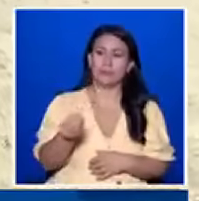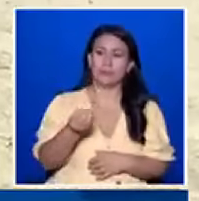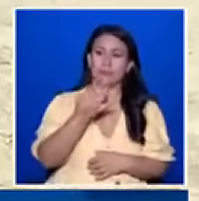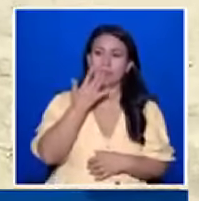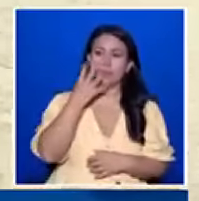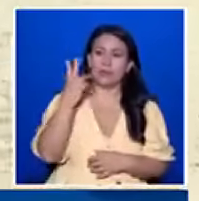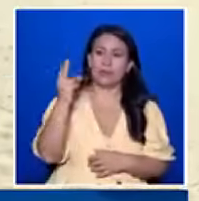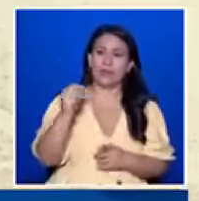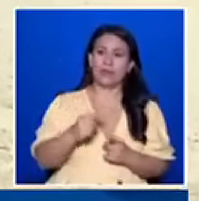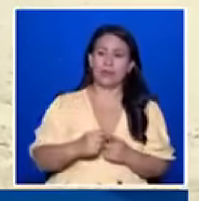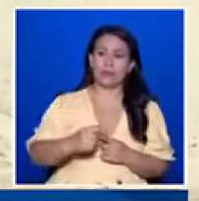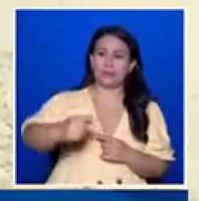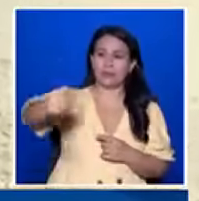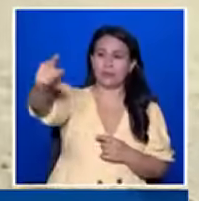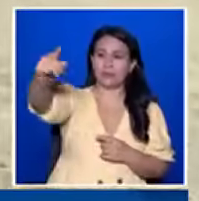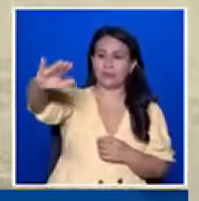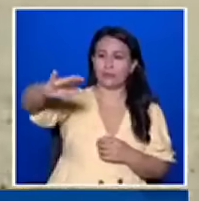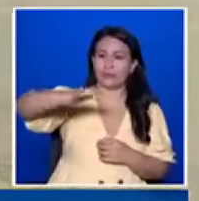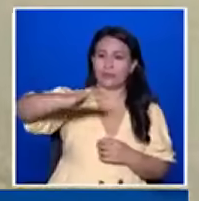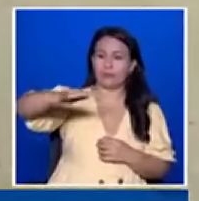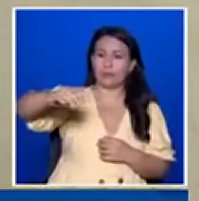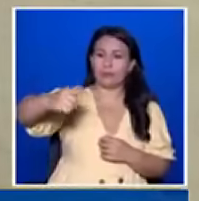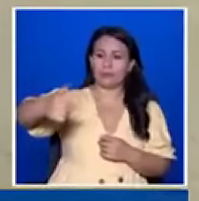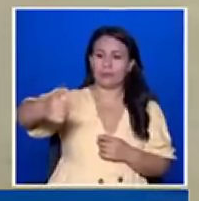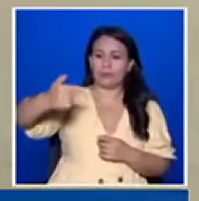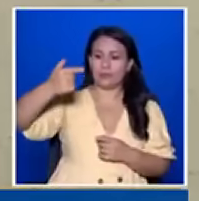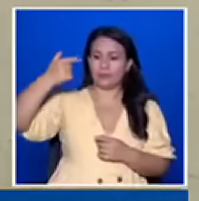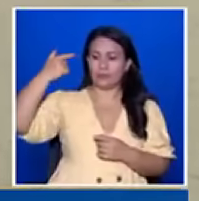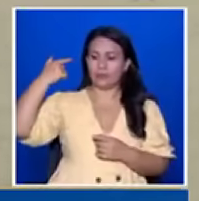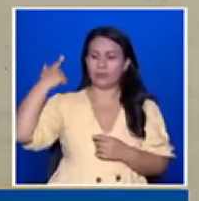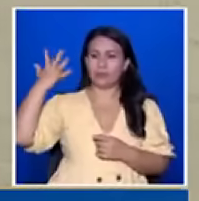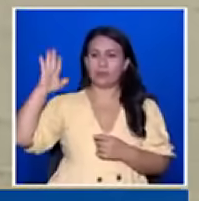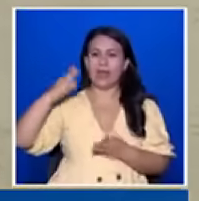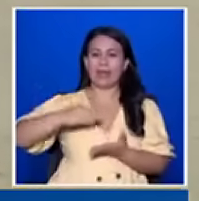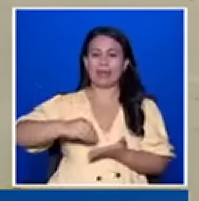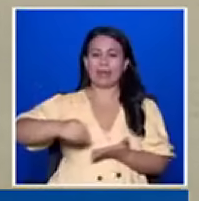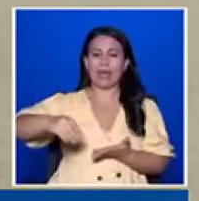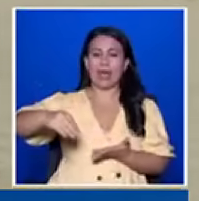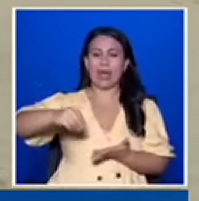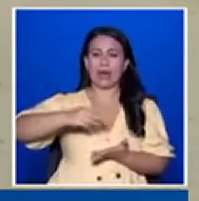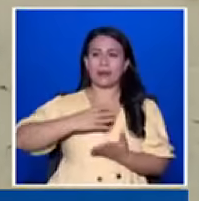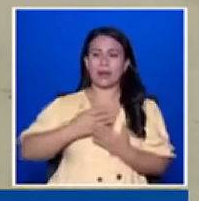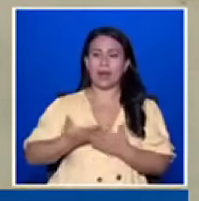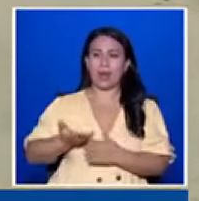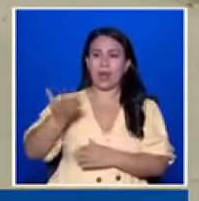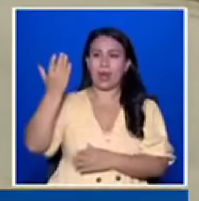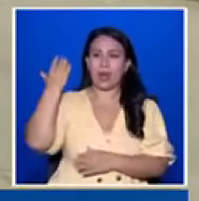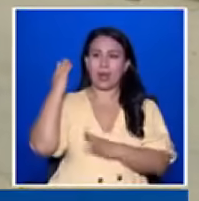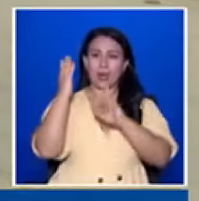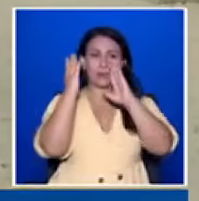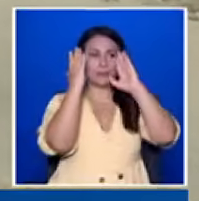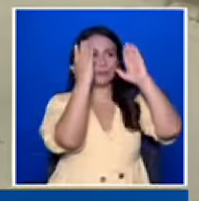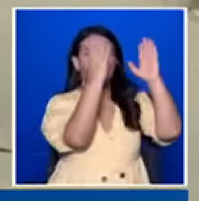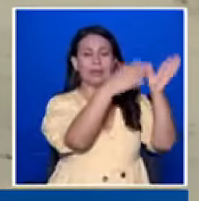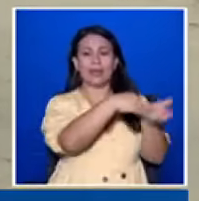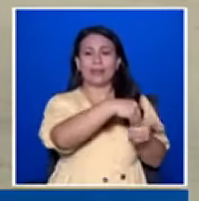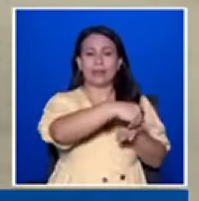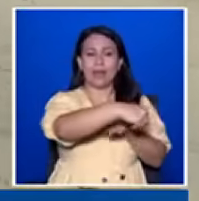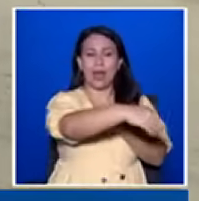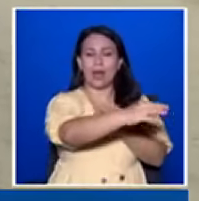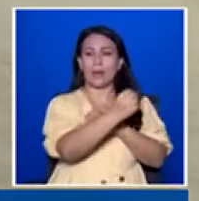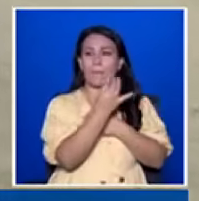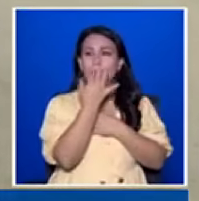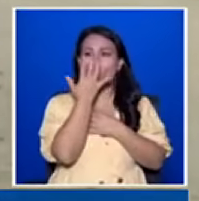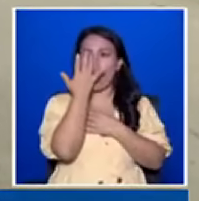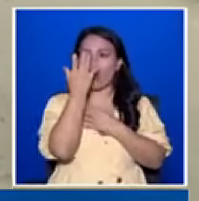20 metros más adelante hay asfalto. De ahí para acá, tierra, y hacia atrás de donde está la cámara, tierra y